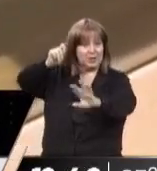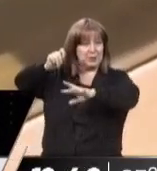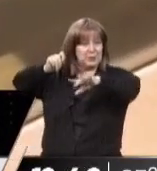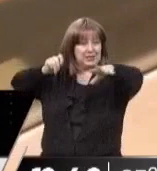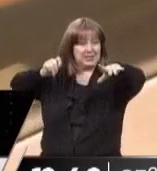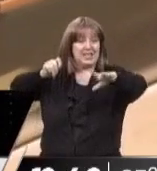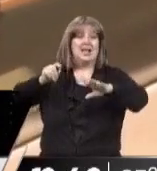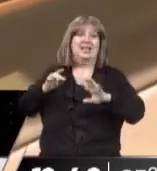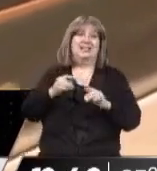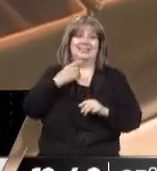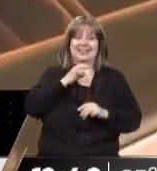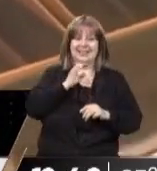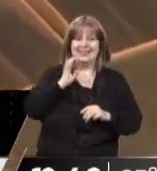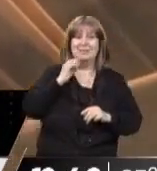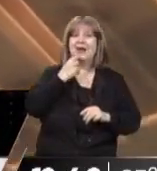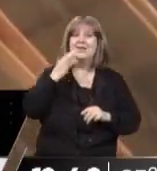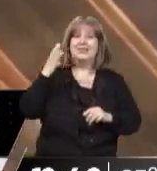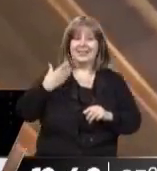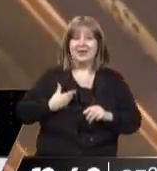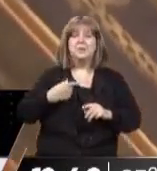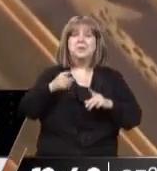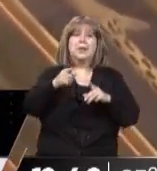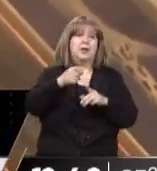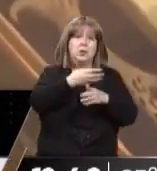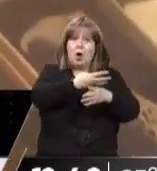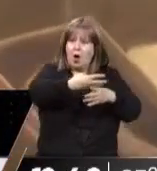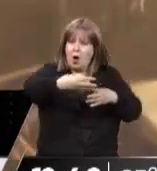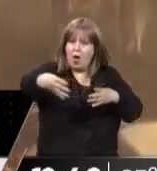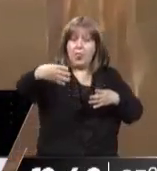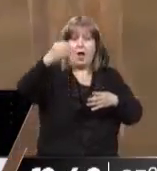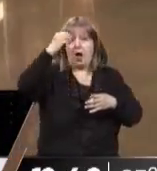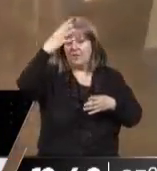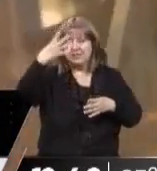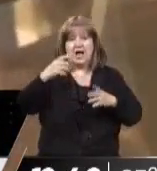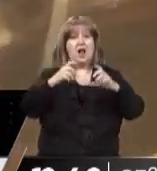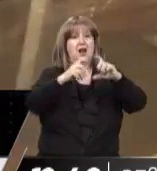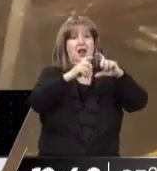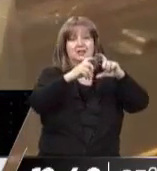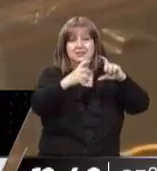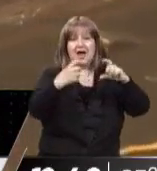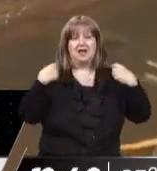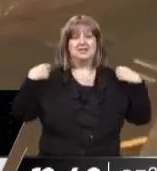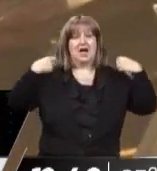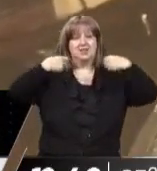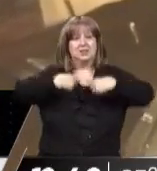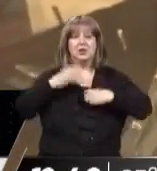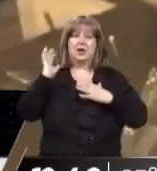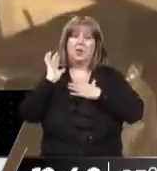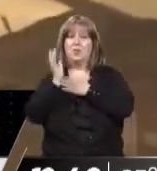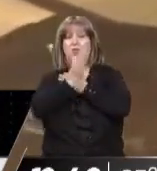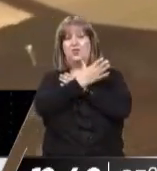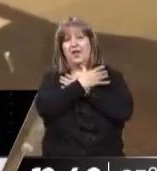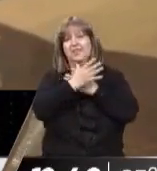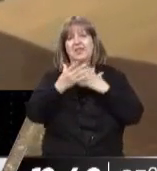California? Claro. Es todo traído, todo merchandising oficial. Ah, tanto las varitas, tazas, túnicas, las bufandas de los